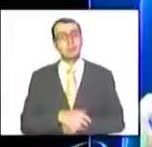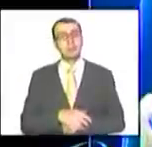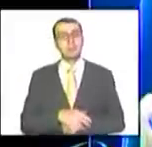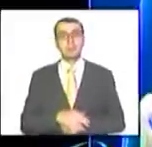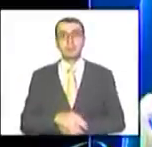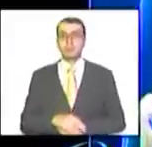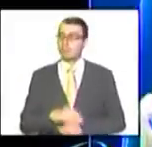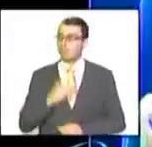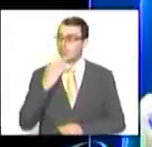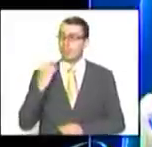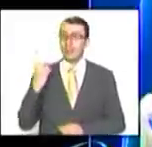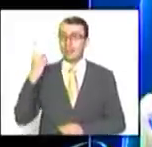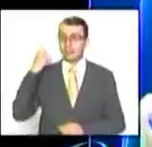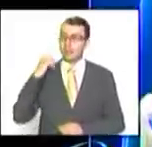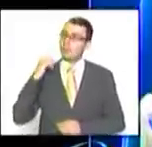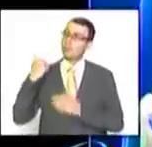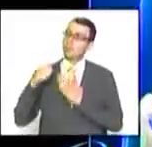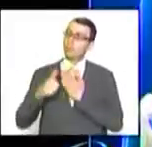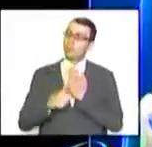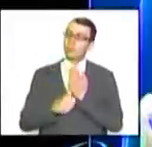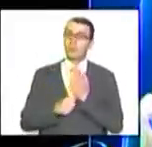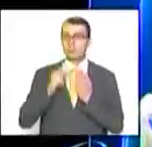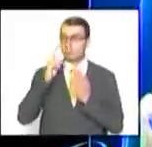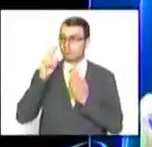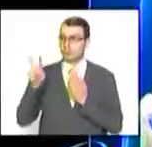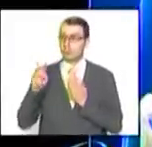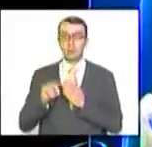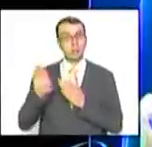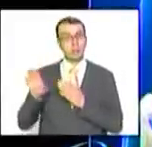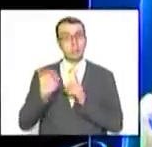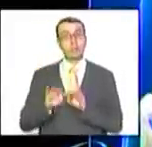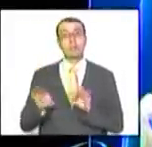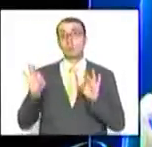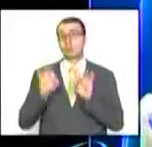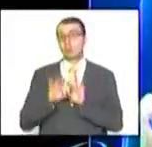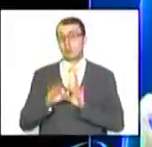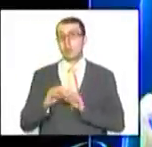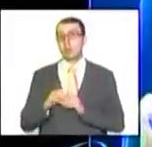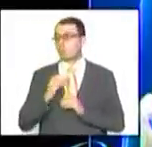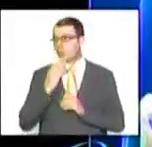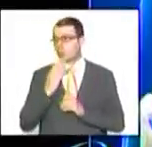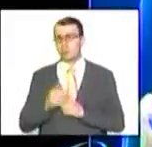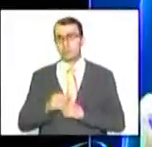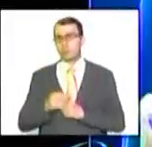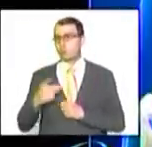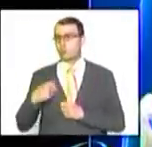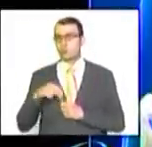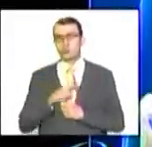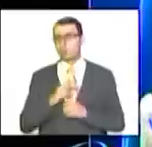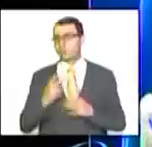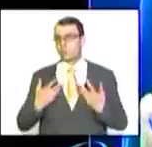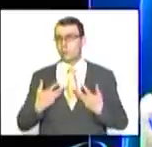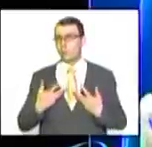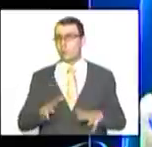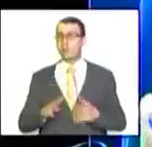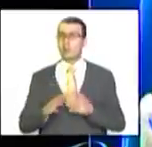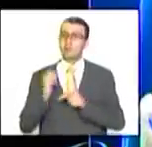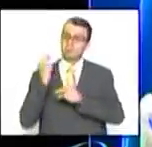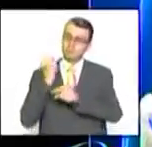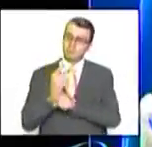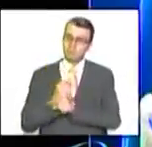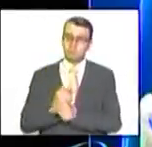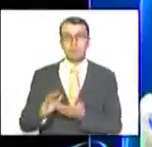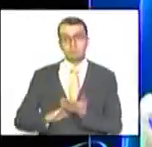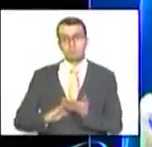el programa que le vi a usted, doctor, me parece muy importante. Nosotros ante cualquier procedimiento que